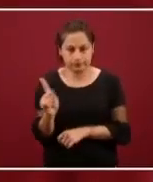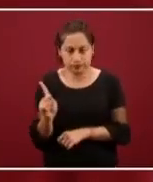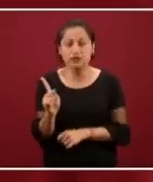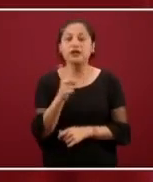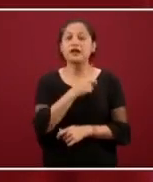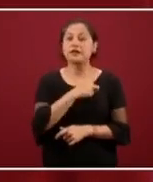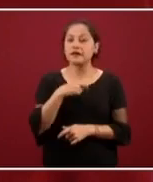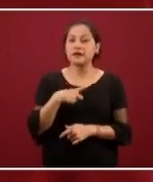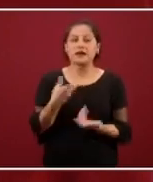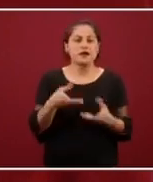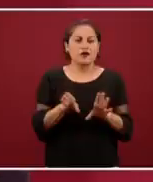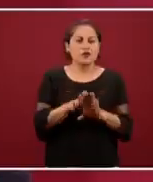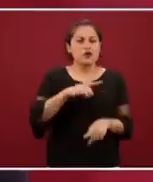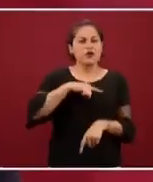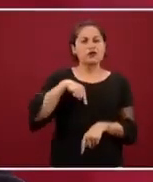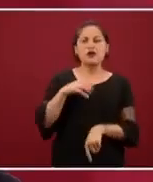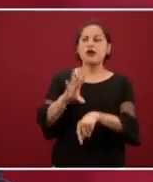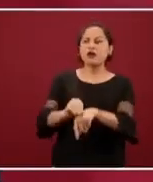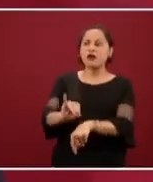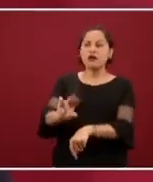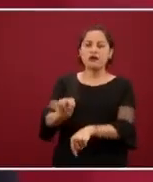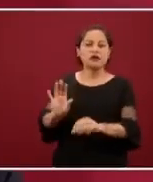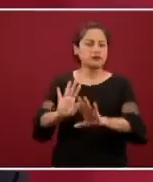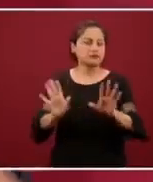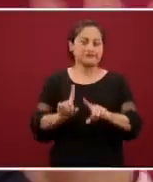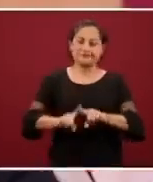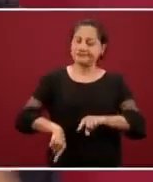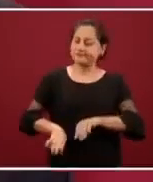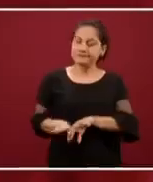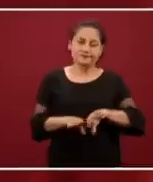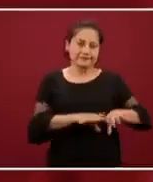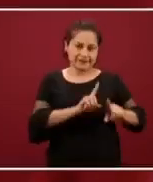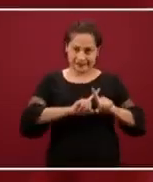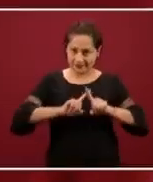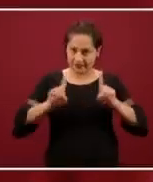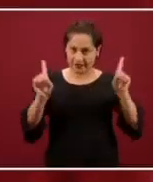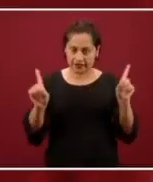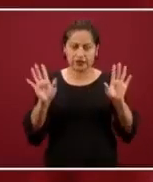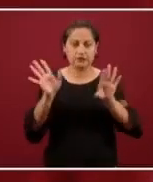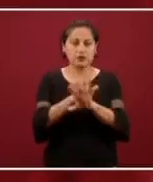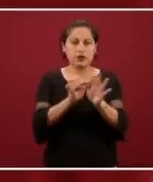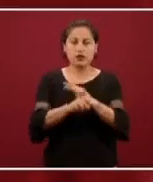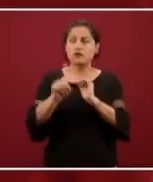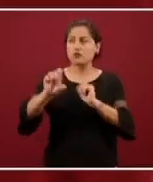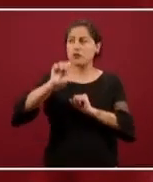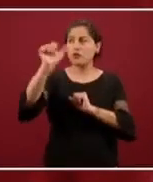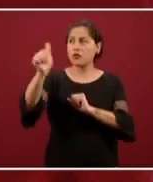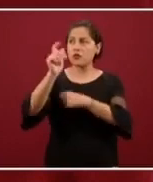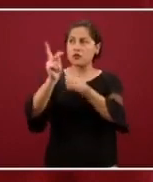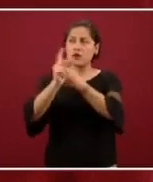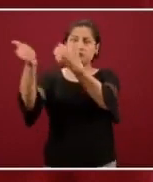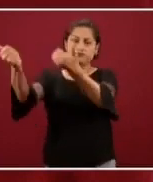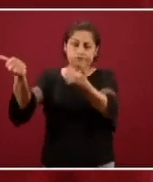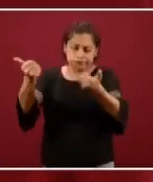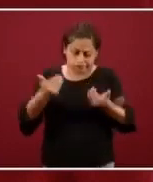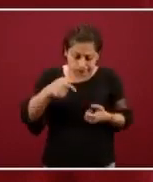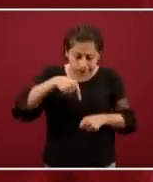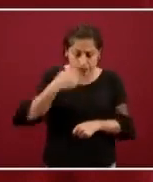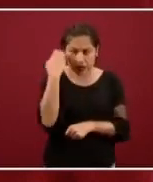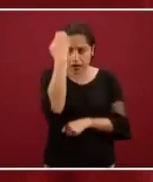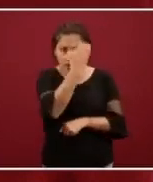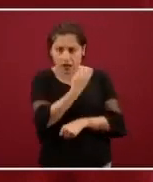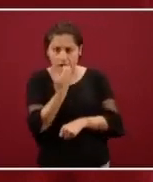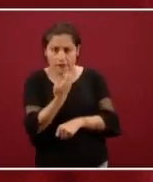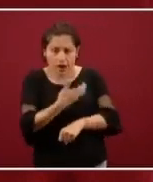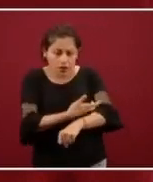que darles permiso o no darles permiso. Permiso de traer pruebas y de hacerlas, a lo mejor cualquiera lo